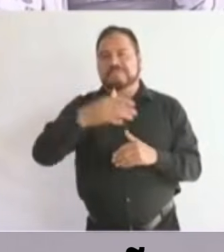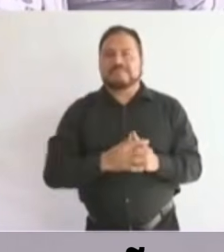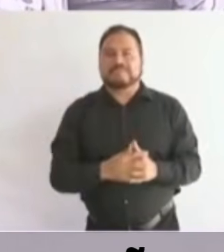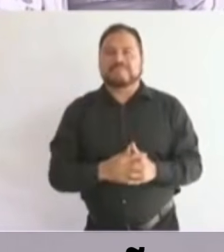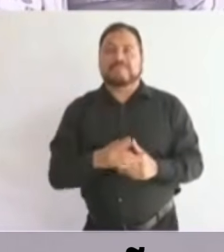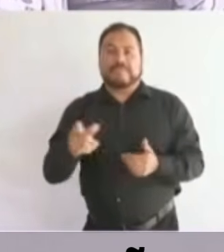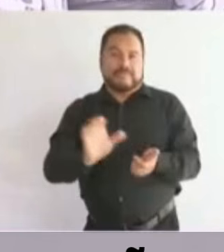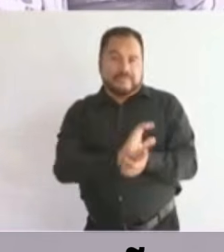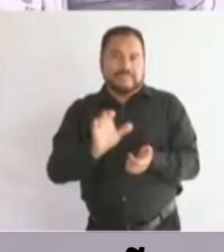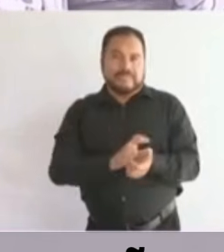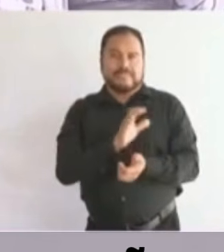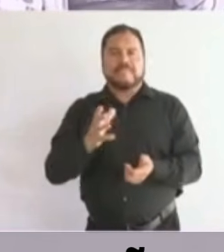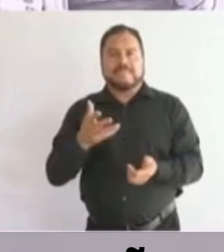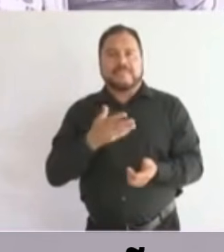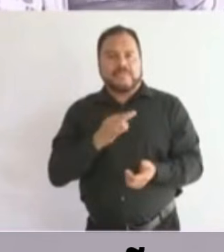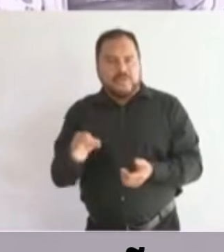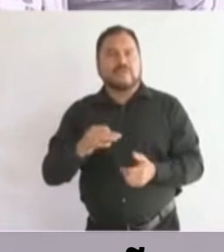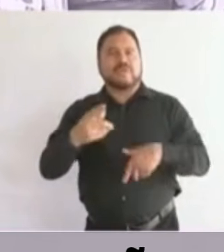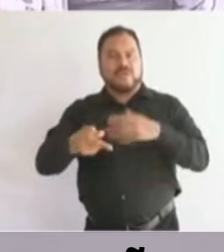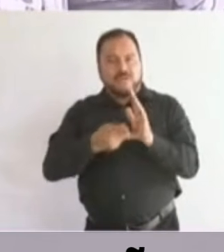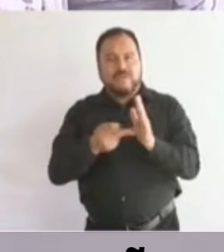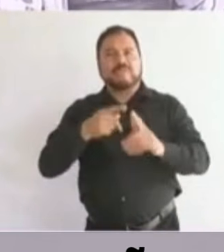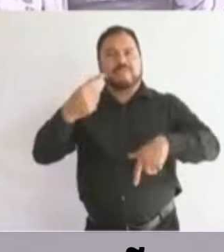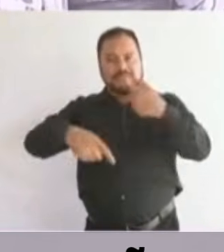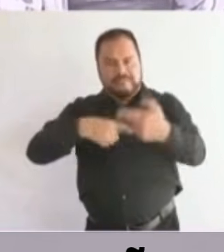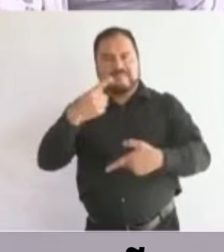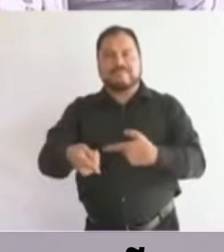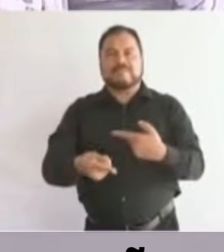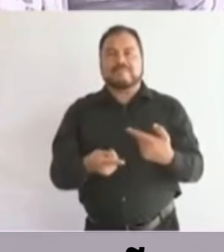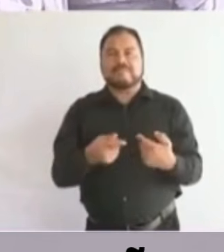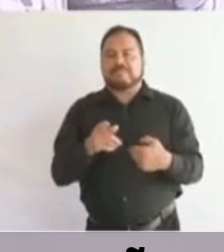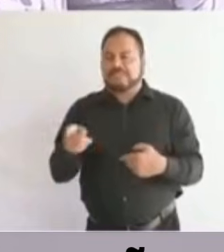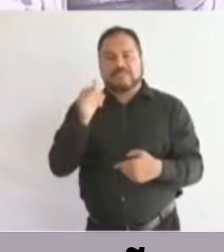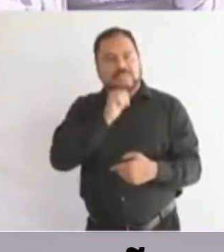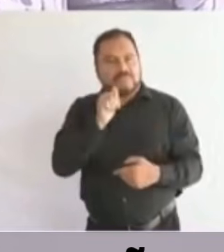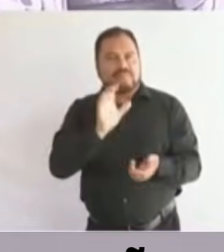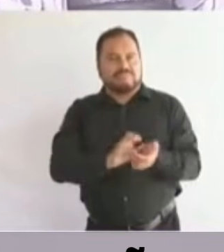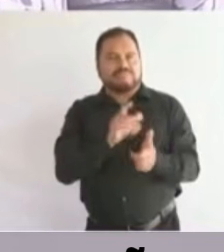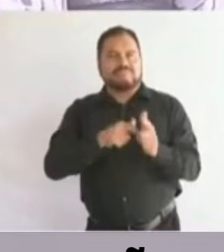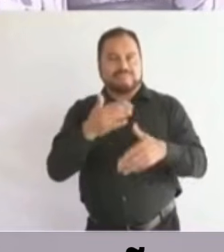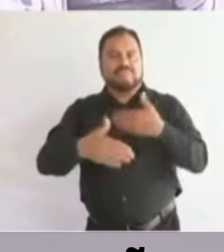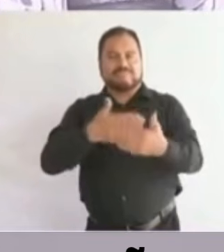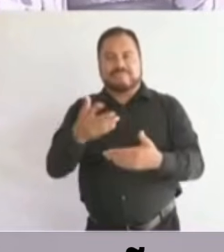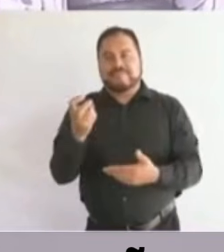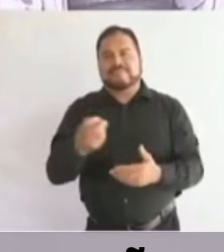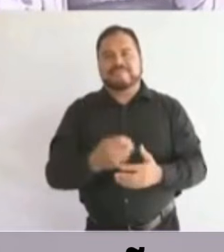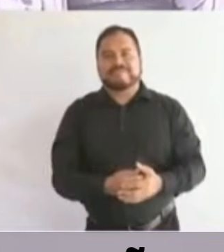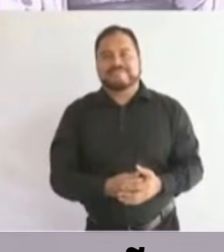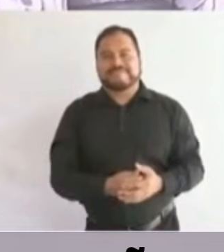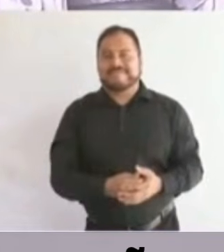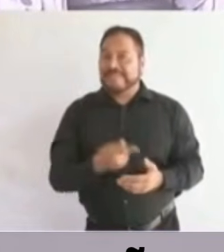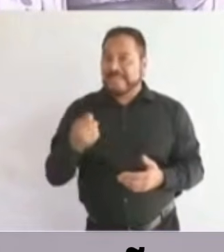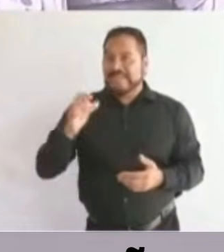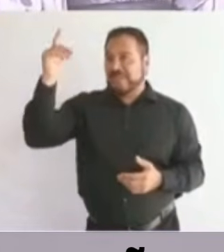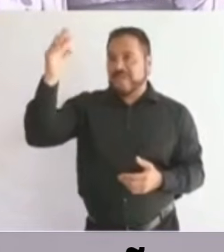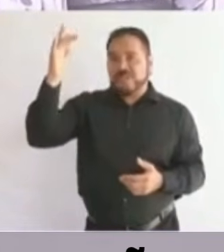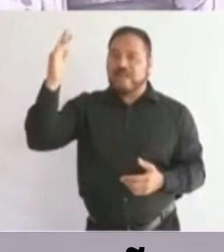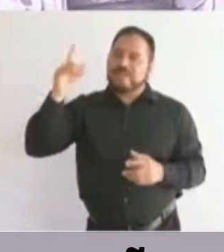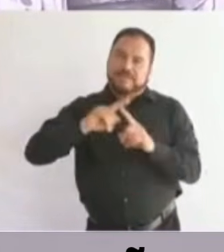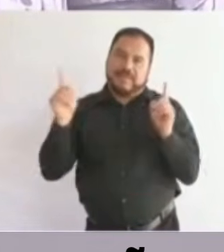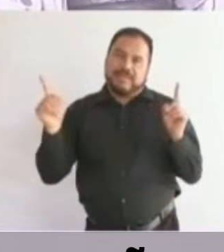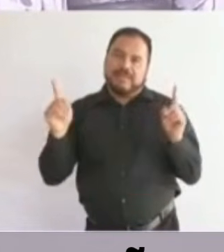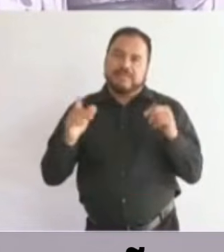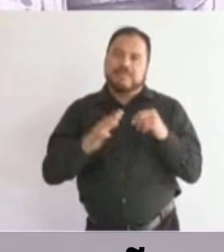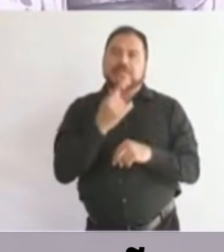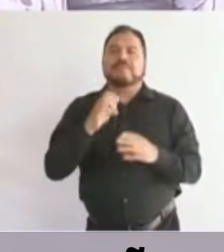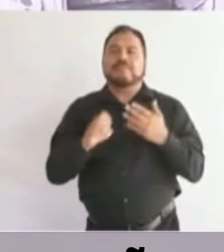tanto, tiene la capacidad, se nace, pide, y ahí está, la generación en el instante. Con la solar no se puede tanto, porque